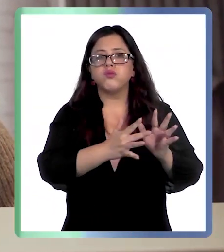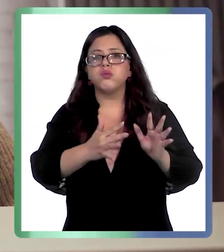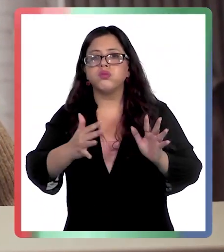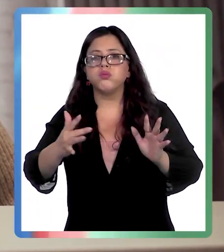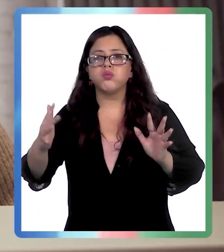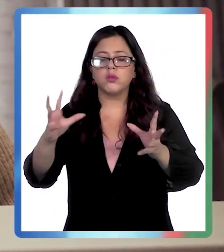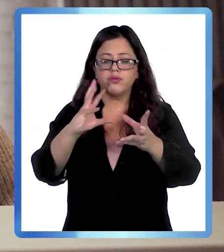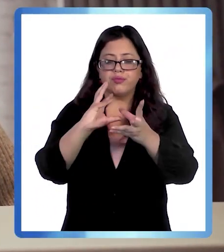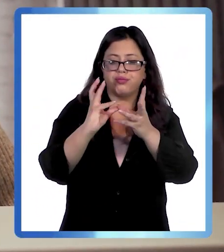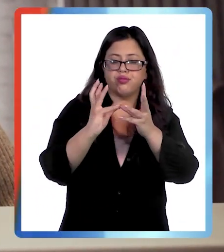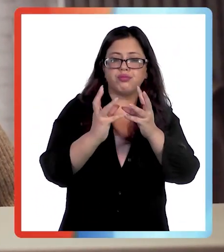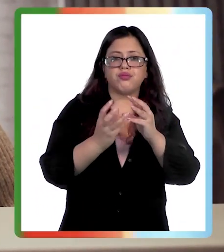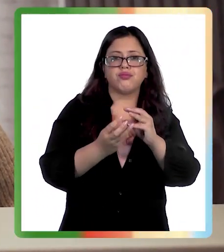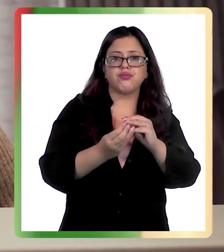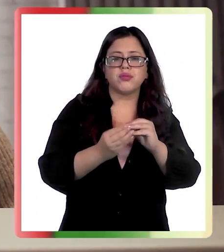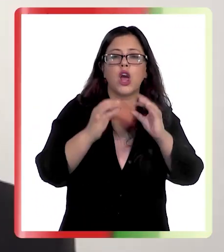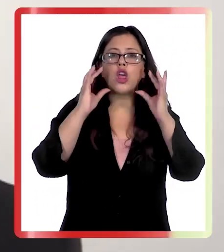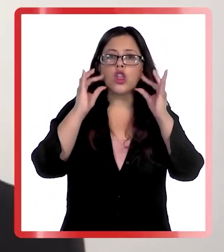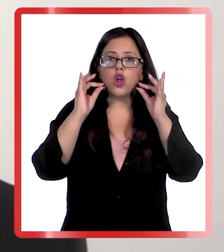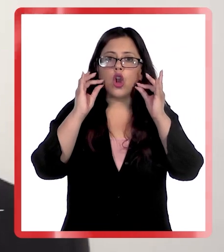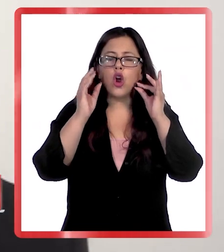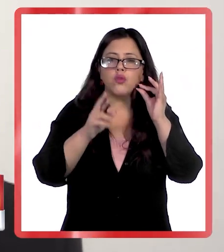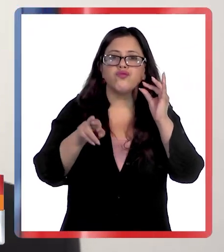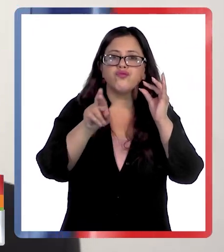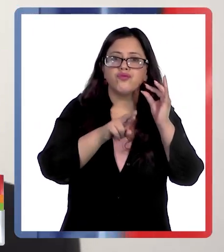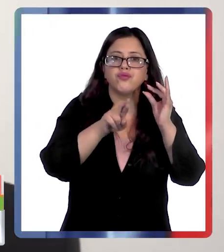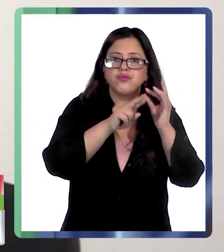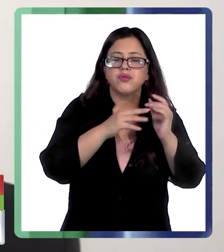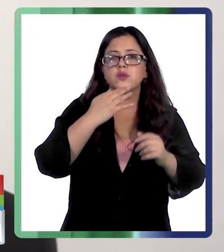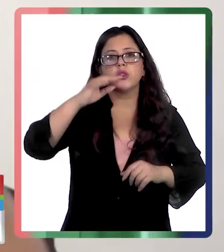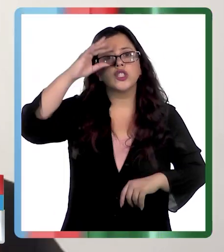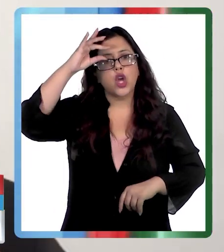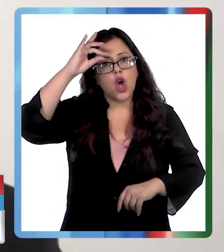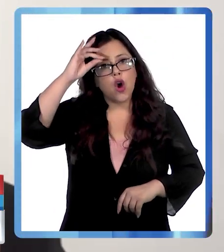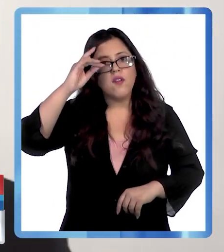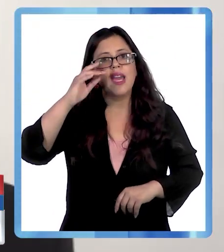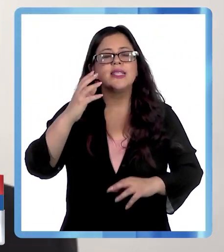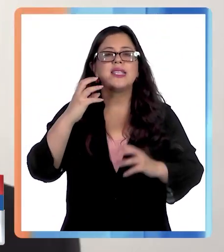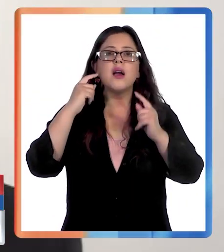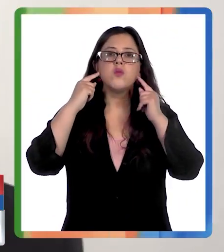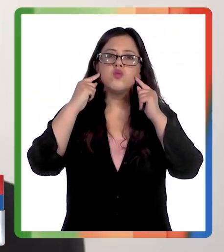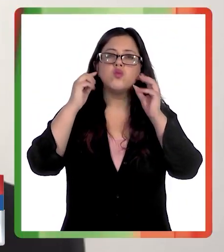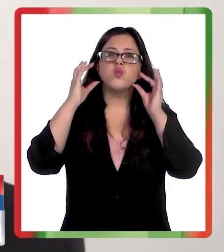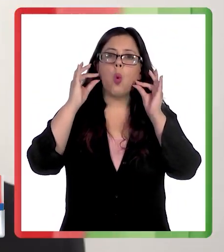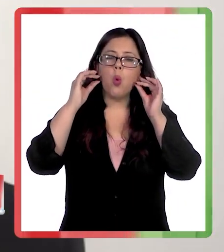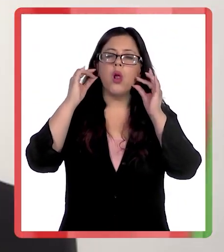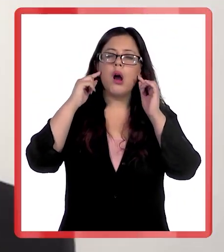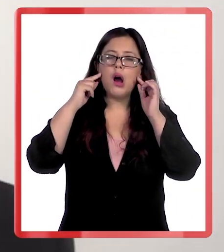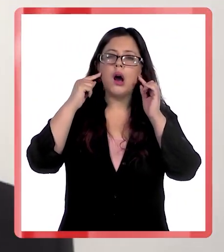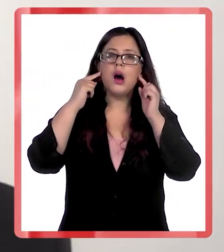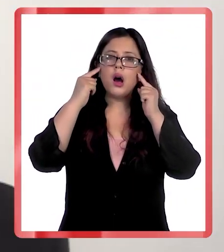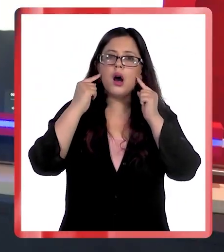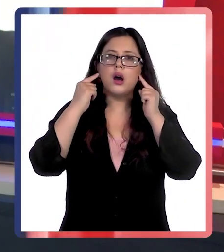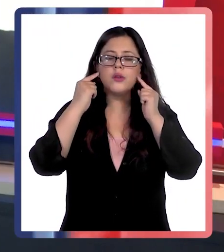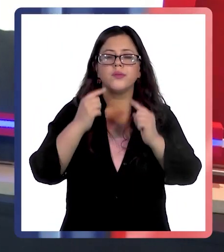produciendo una degeneración un dolor crónico un dolor de cabeza un dolor muscular crónico fíjate